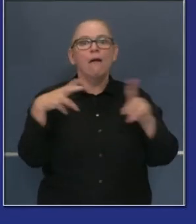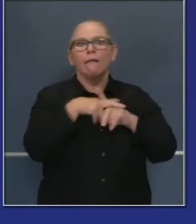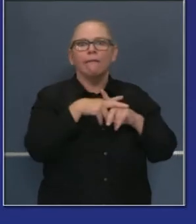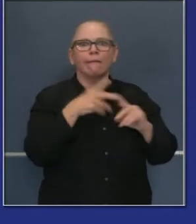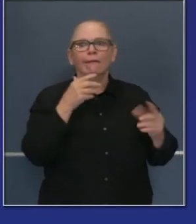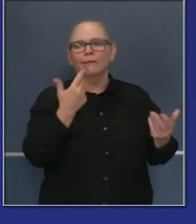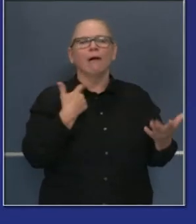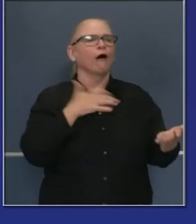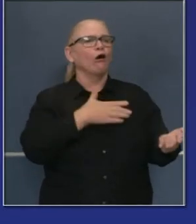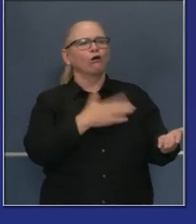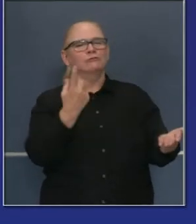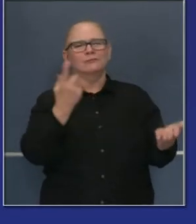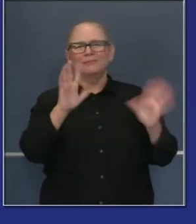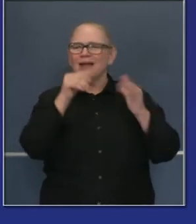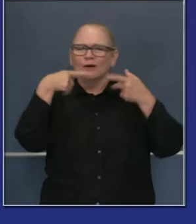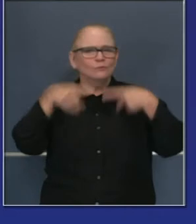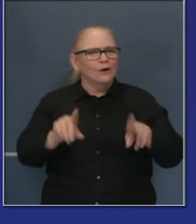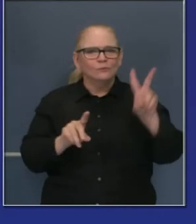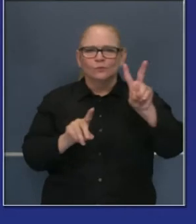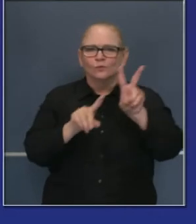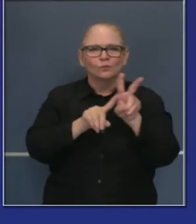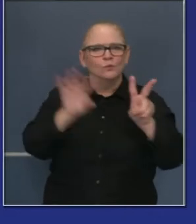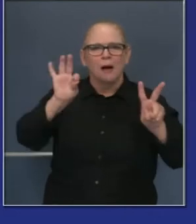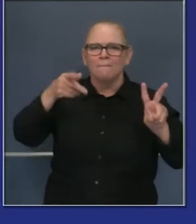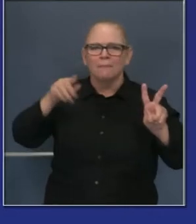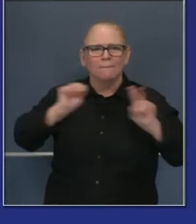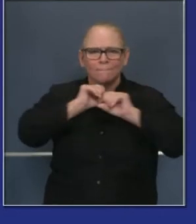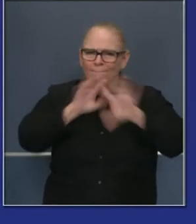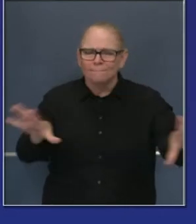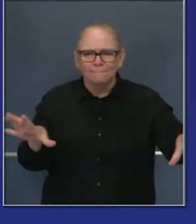tipo de trabajo antes de las 2 de la tarde o después de las 9.